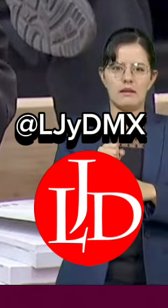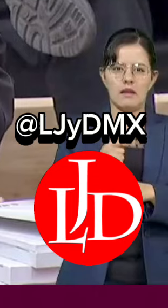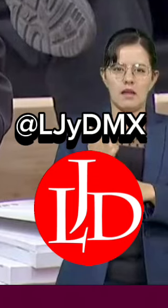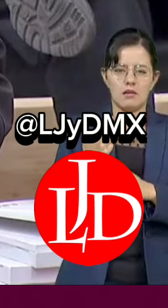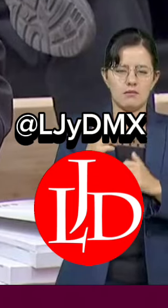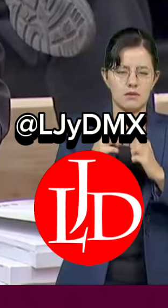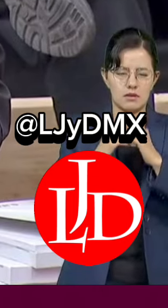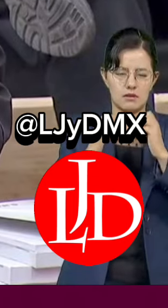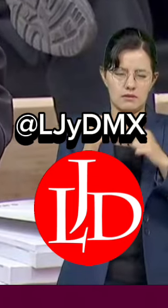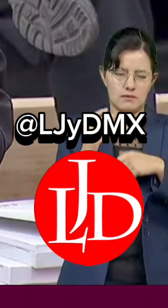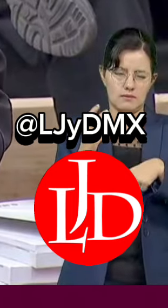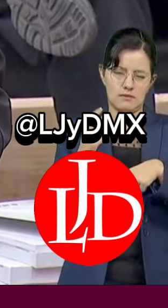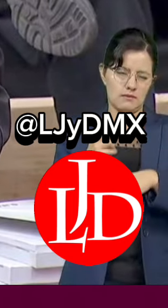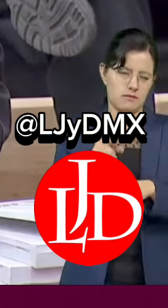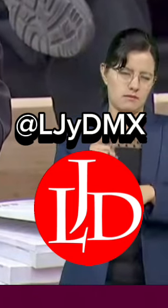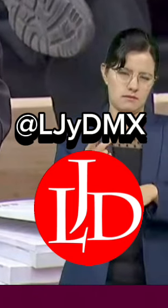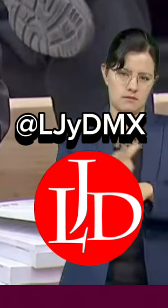dice,